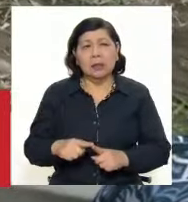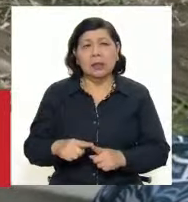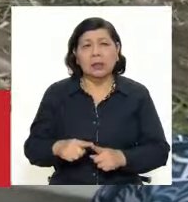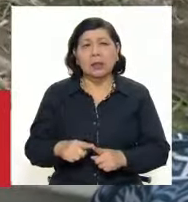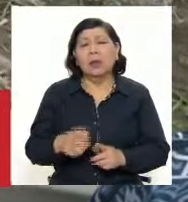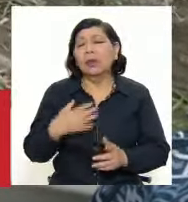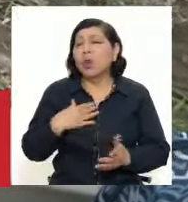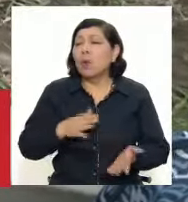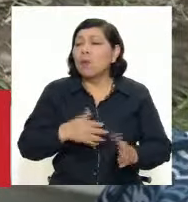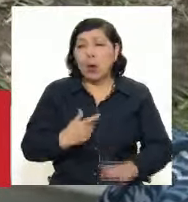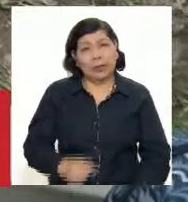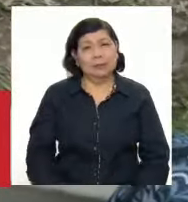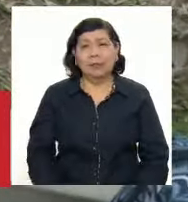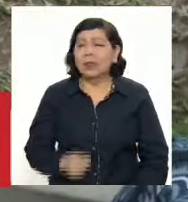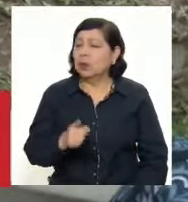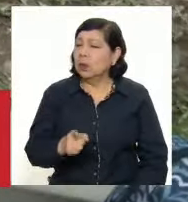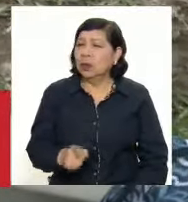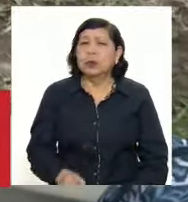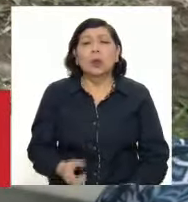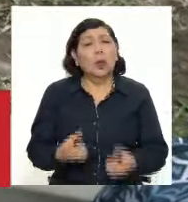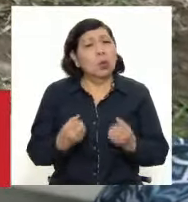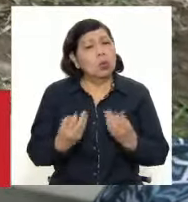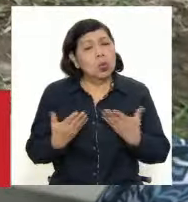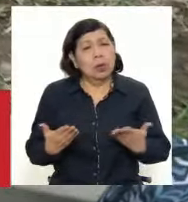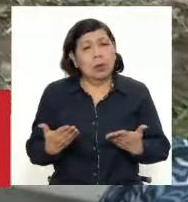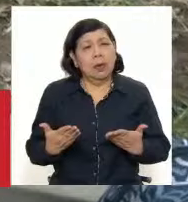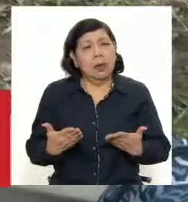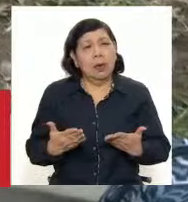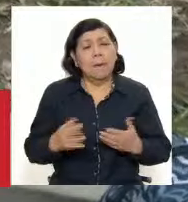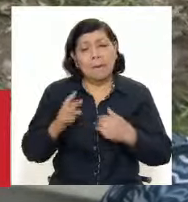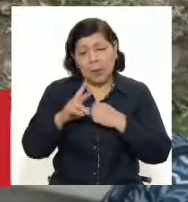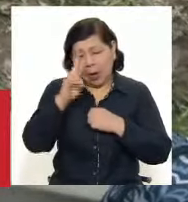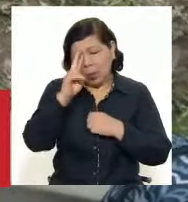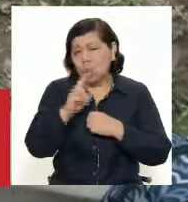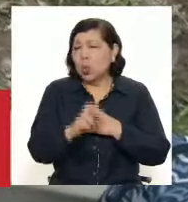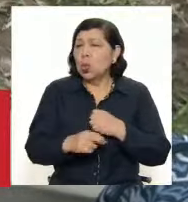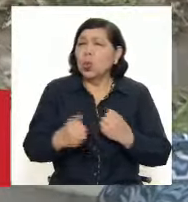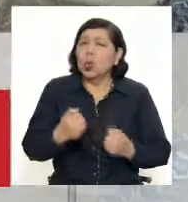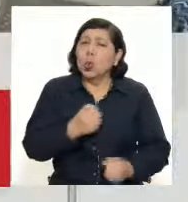Dios me recoja, porque él ha hecho muchas cosas por nuestro país.